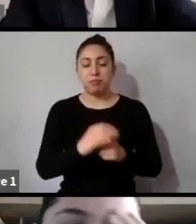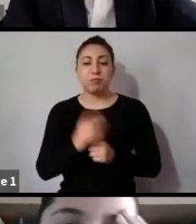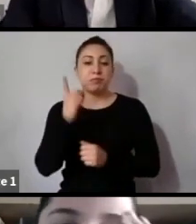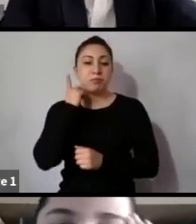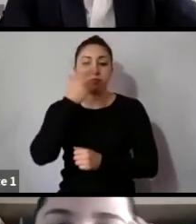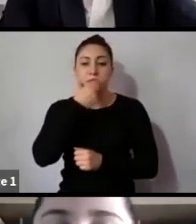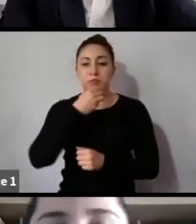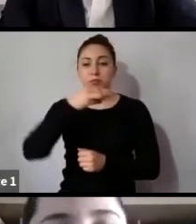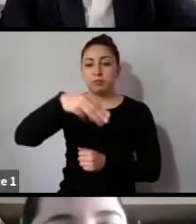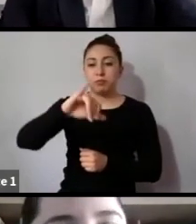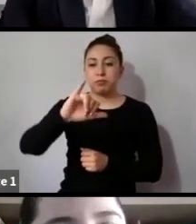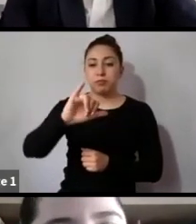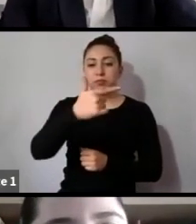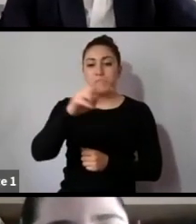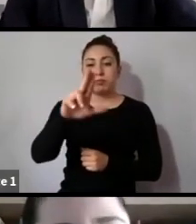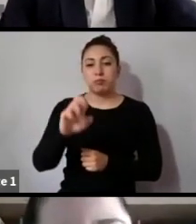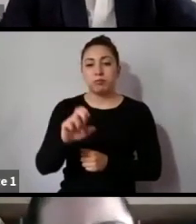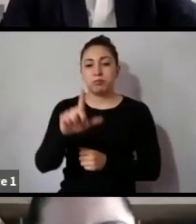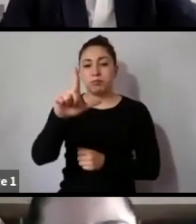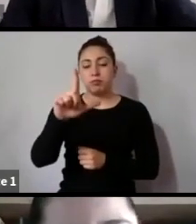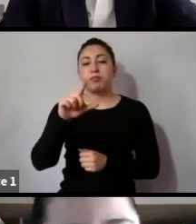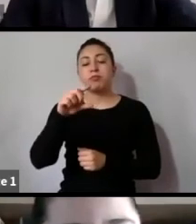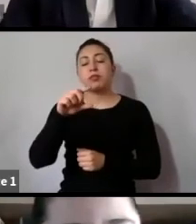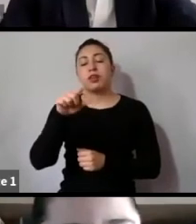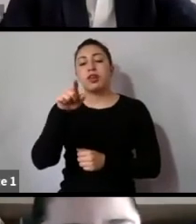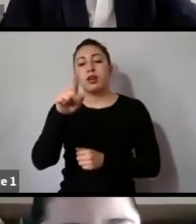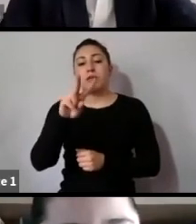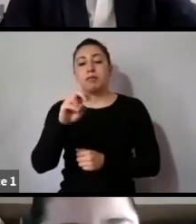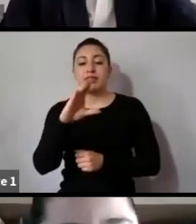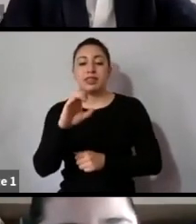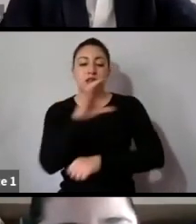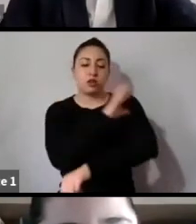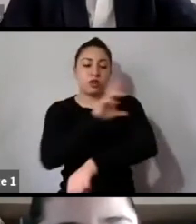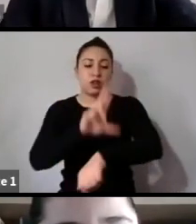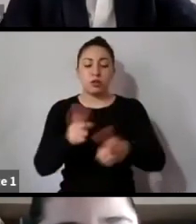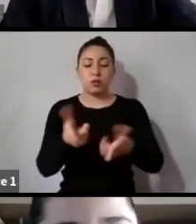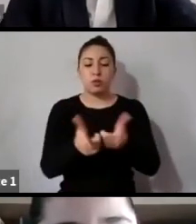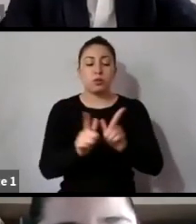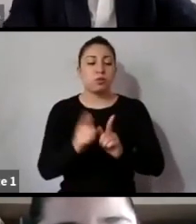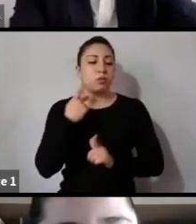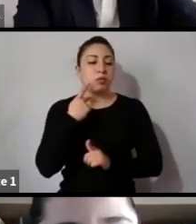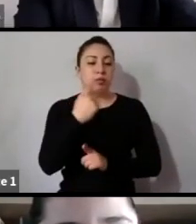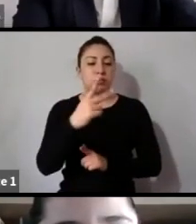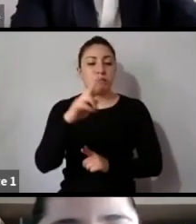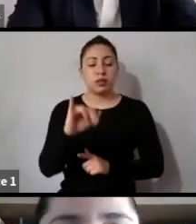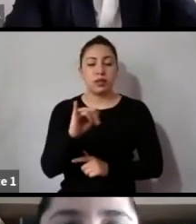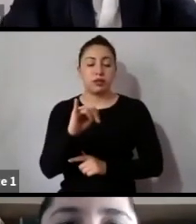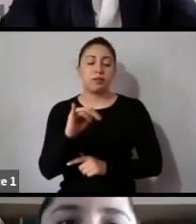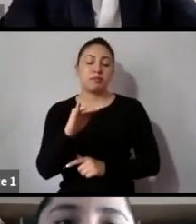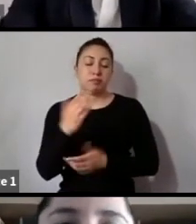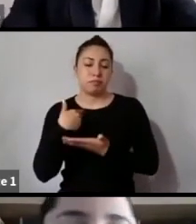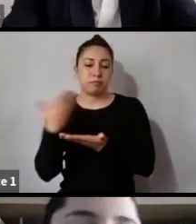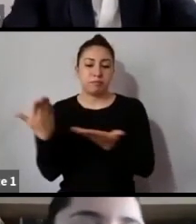Diputado Miguel Ángel Salazar Martínez, vicecoordinador del Grupo Parlamentario del PRI. Presente, gracias.